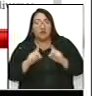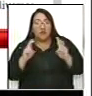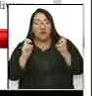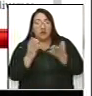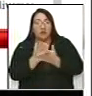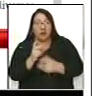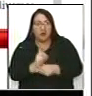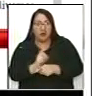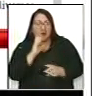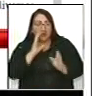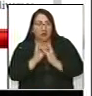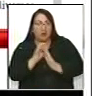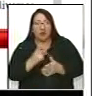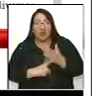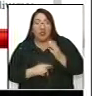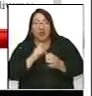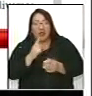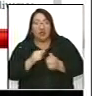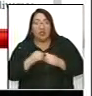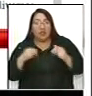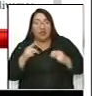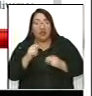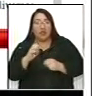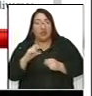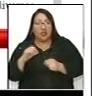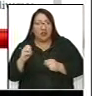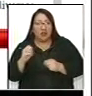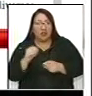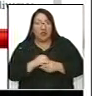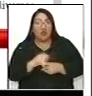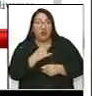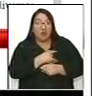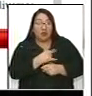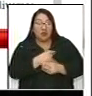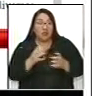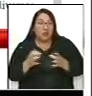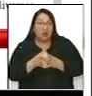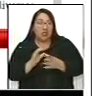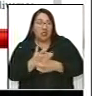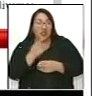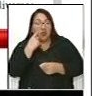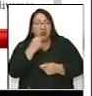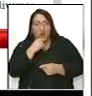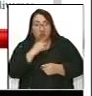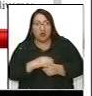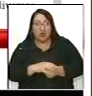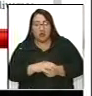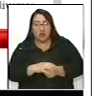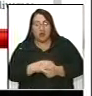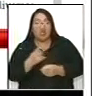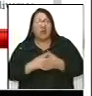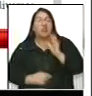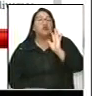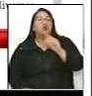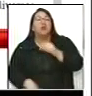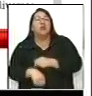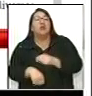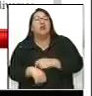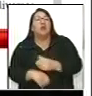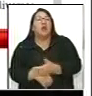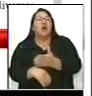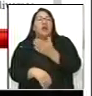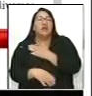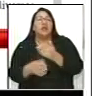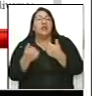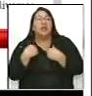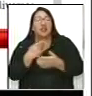educativas, por ejemplo, en lo que respecta al nivel técnico y universitario entre hombres y mujeres, que en su oportunidad